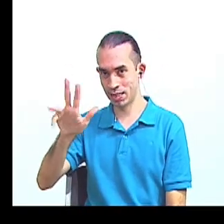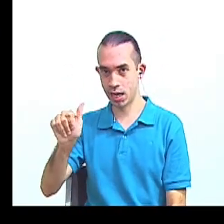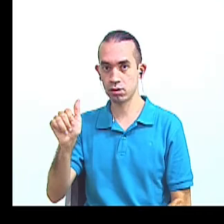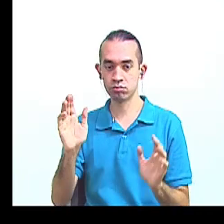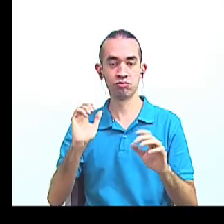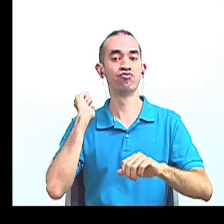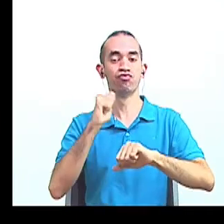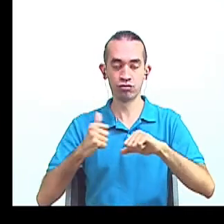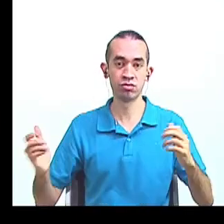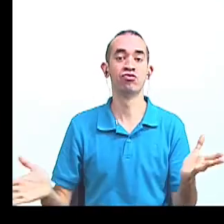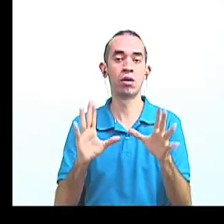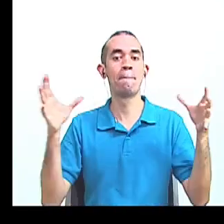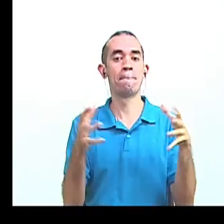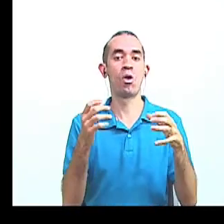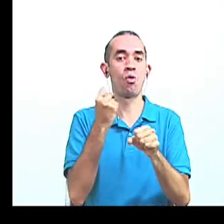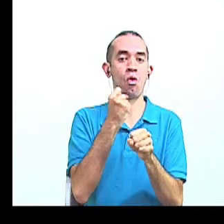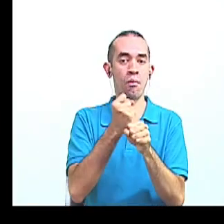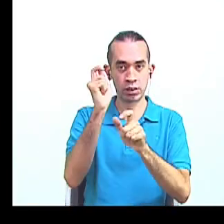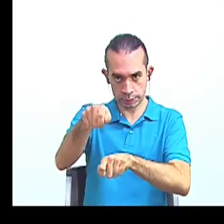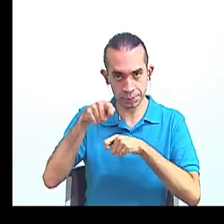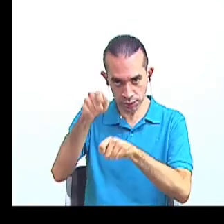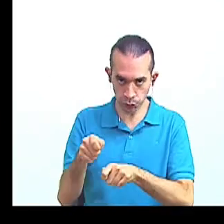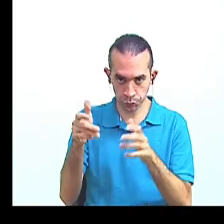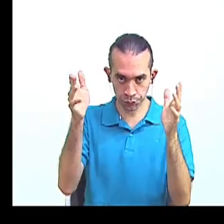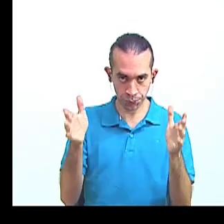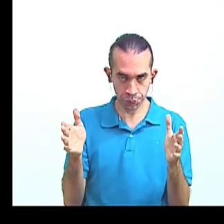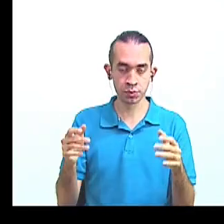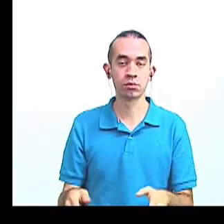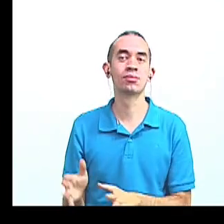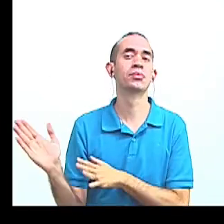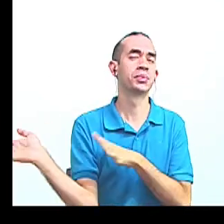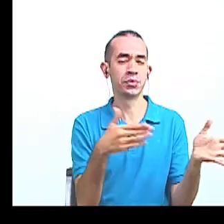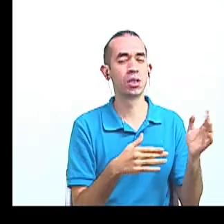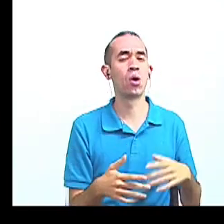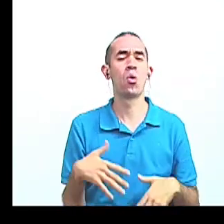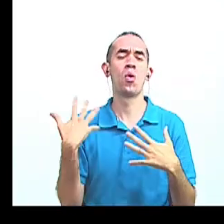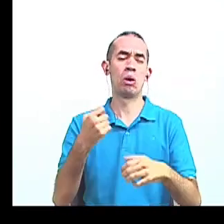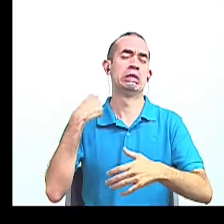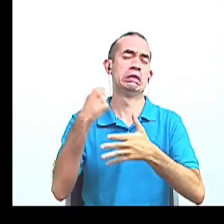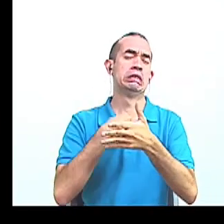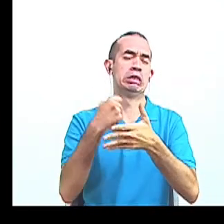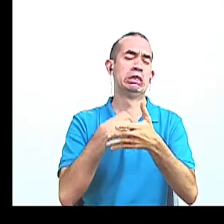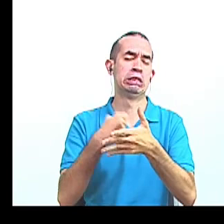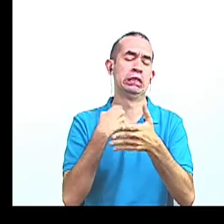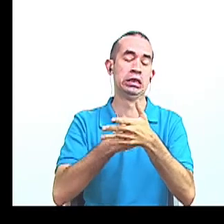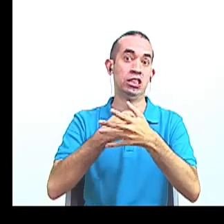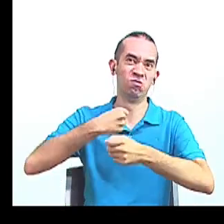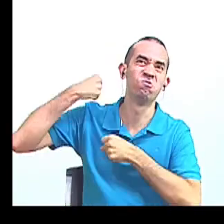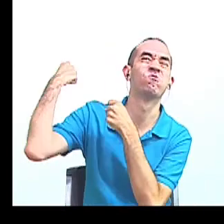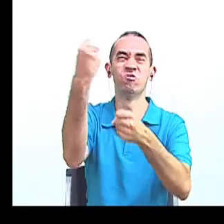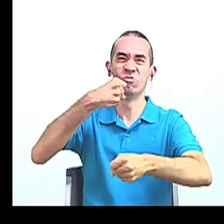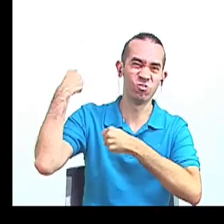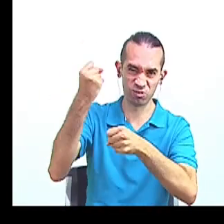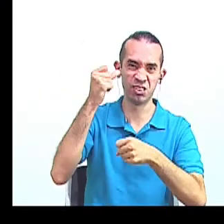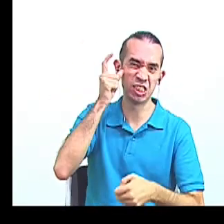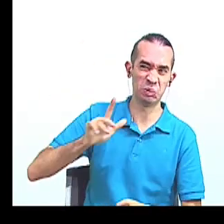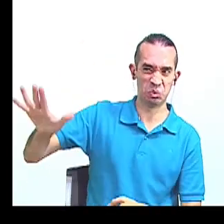y Campesinos. Y después de muchos reclamos, estalló la huelga bananera en el